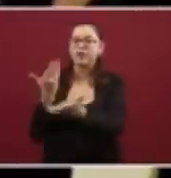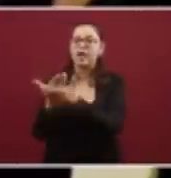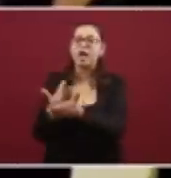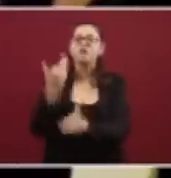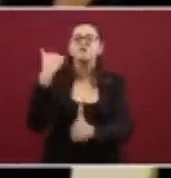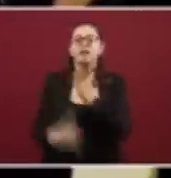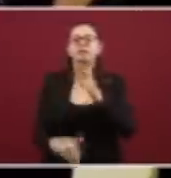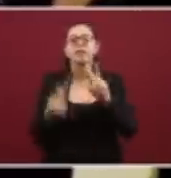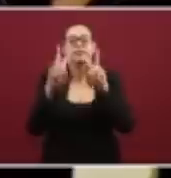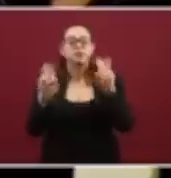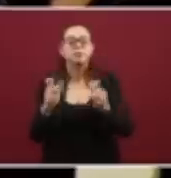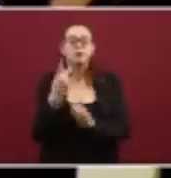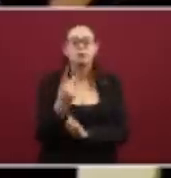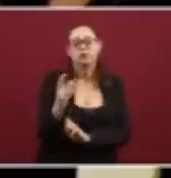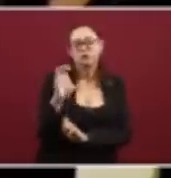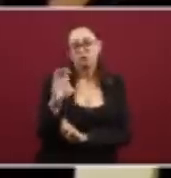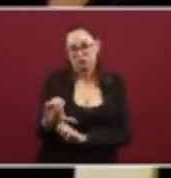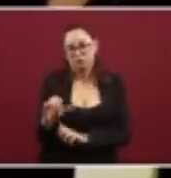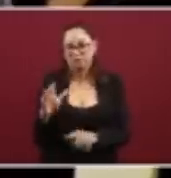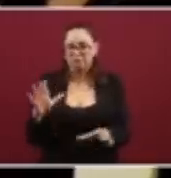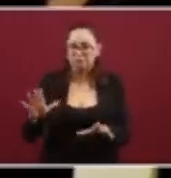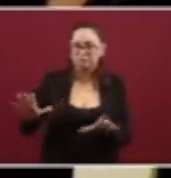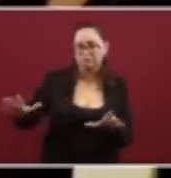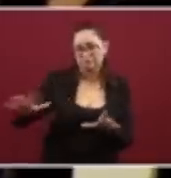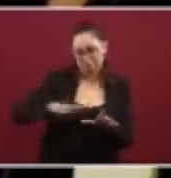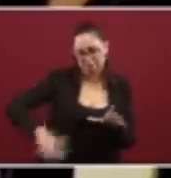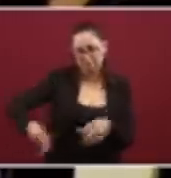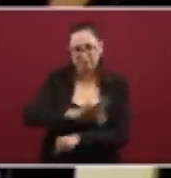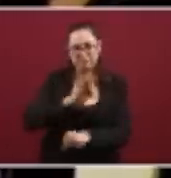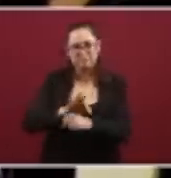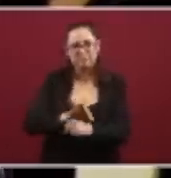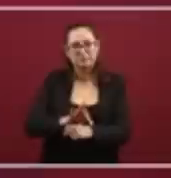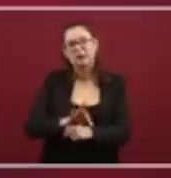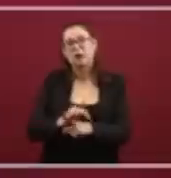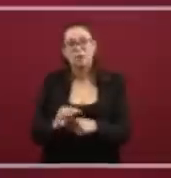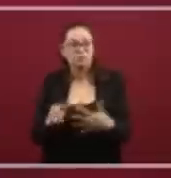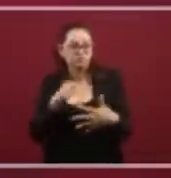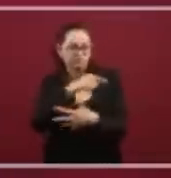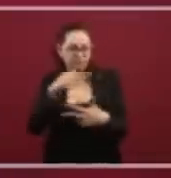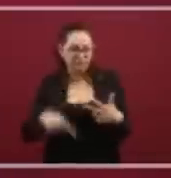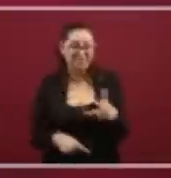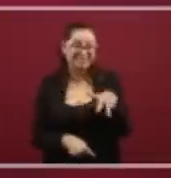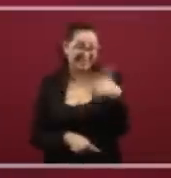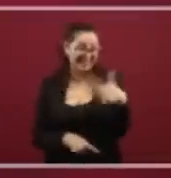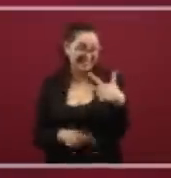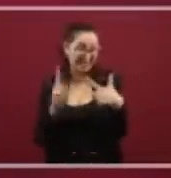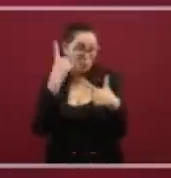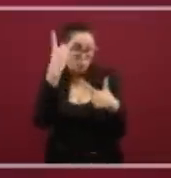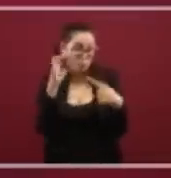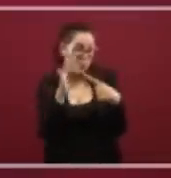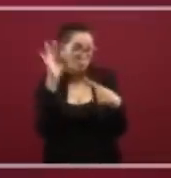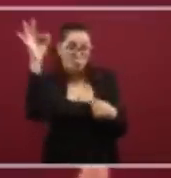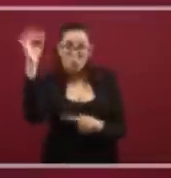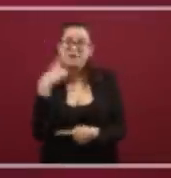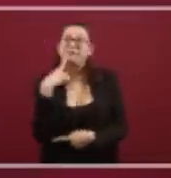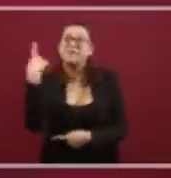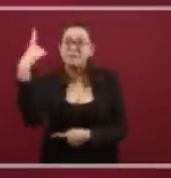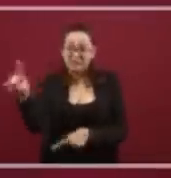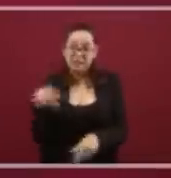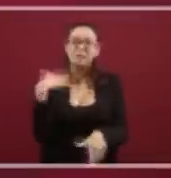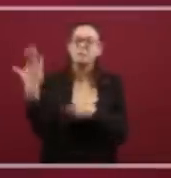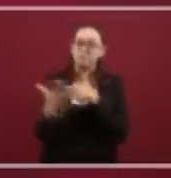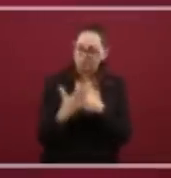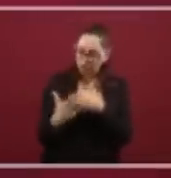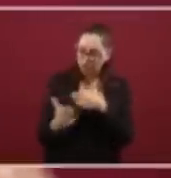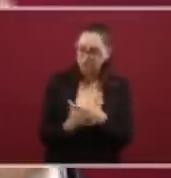civil es una sola de ellas hay más entonces cuando venga la ratificación entonces de manera muy